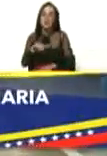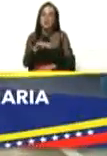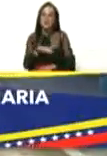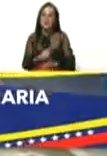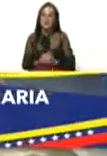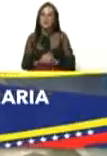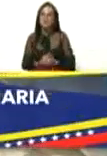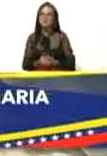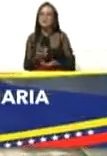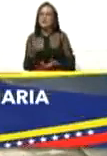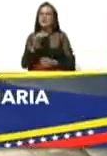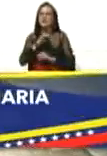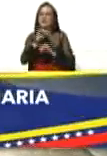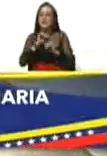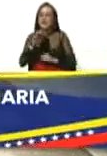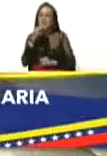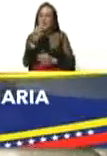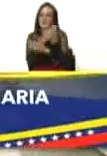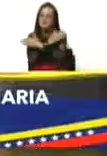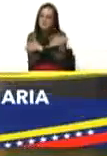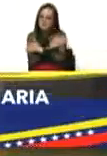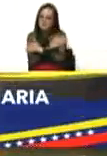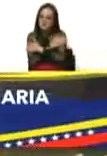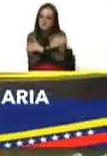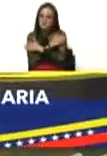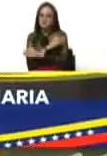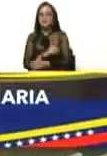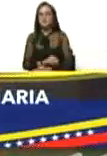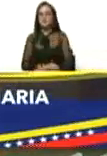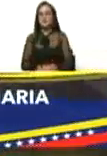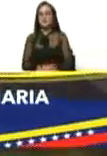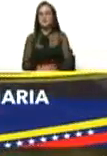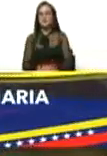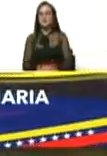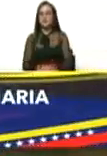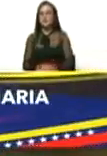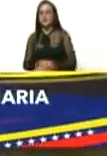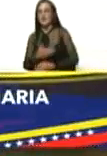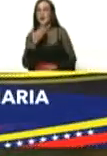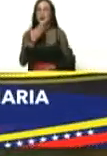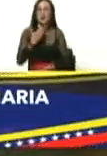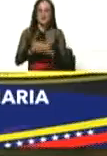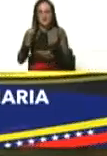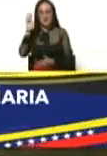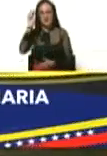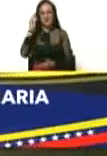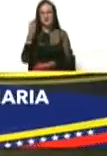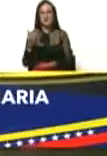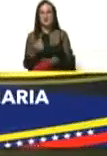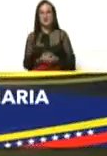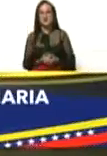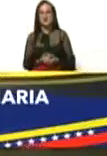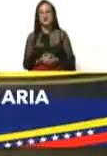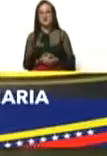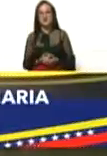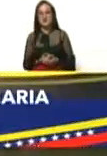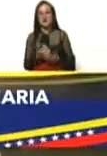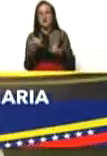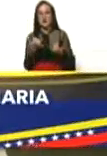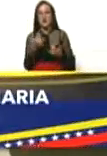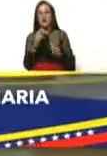presidente, feliz tarde y un abrazo. Gracias, profesora Mari Orasma. Bueno, yo quiero pasarle también